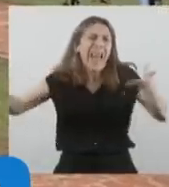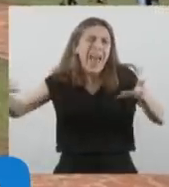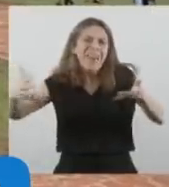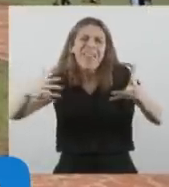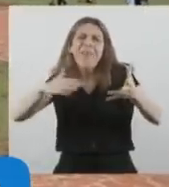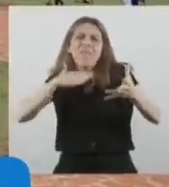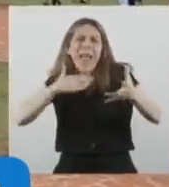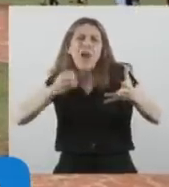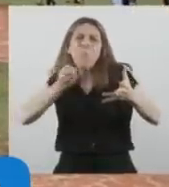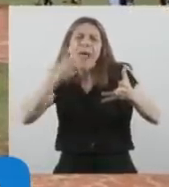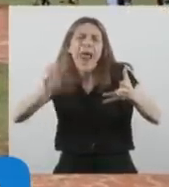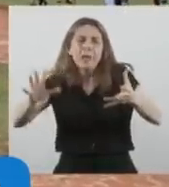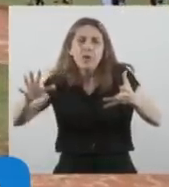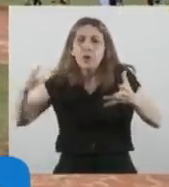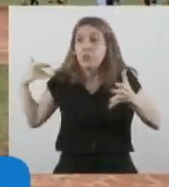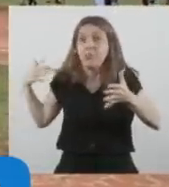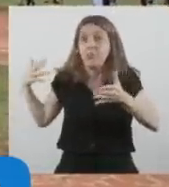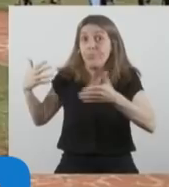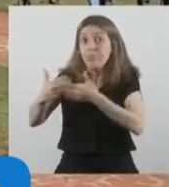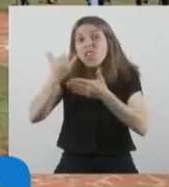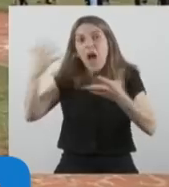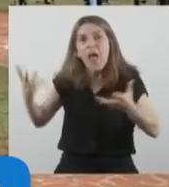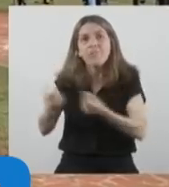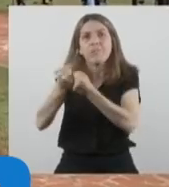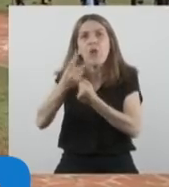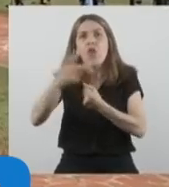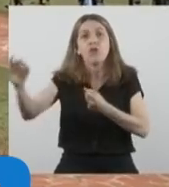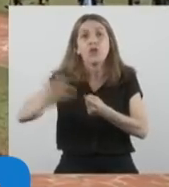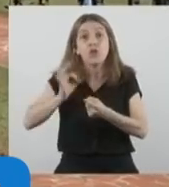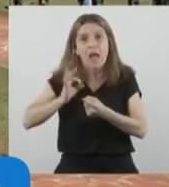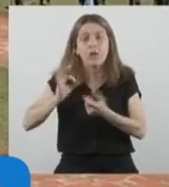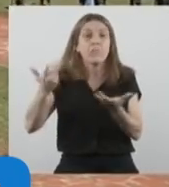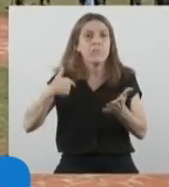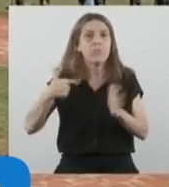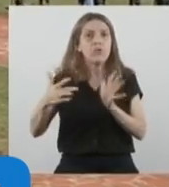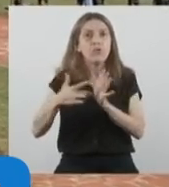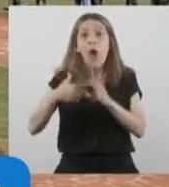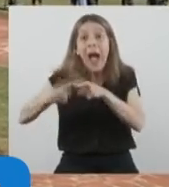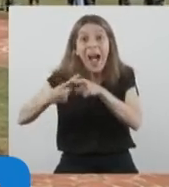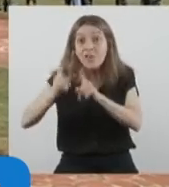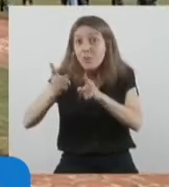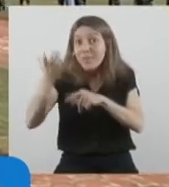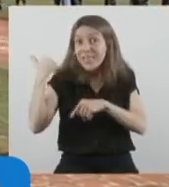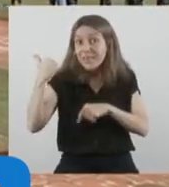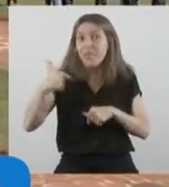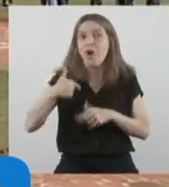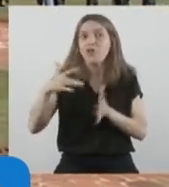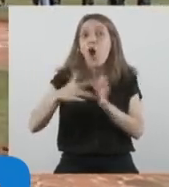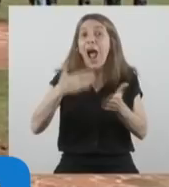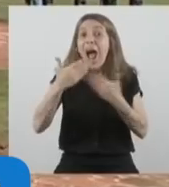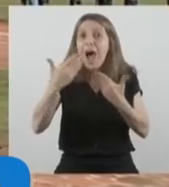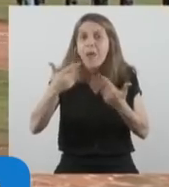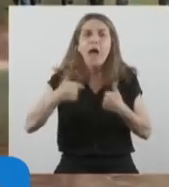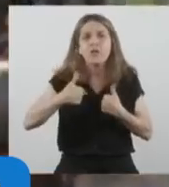y económicamente como méjico pero cuando me tocó hablar amén de rendir